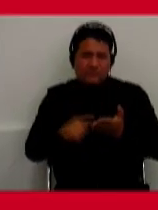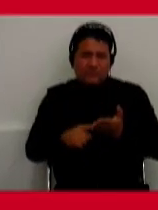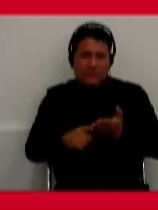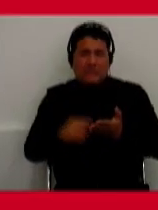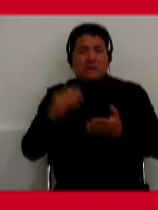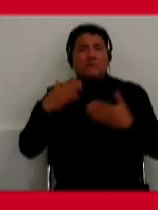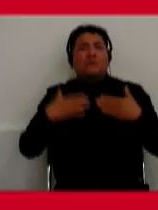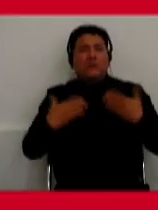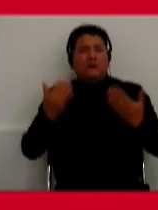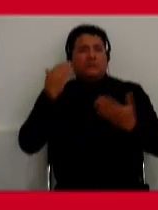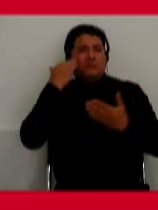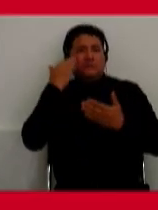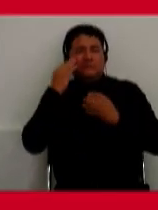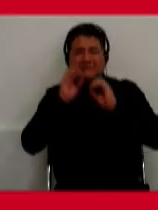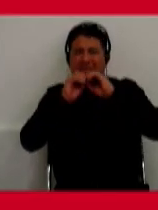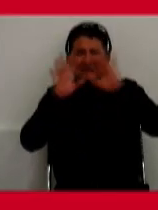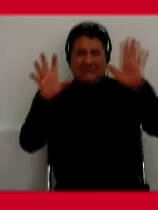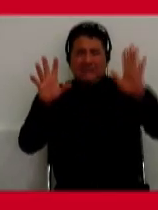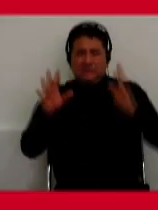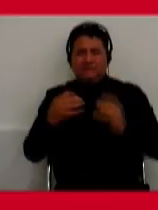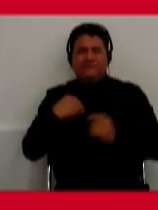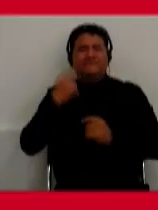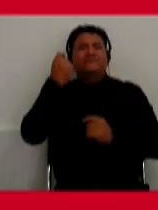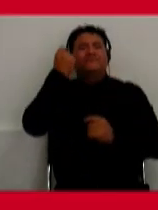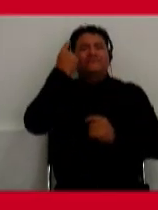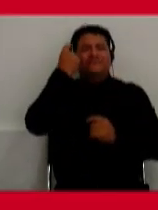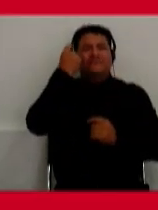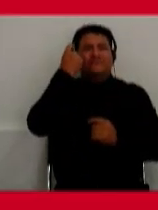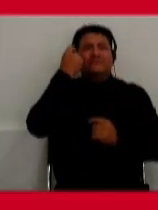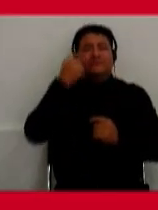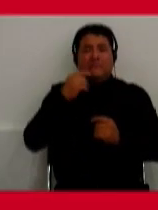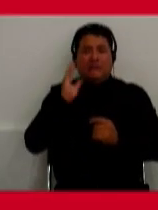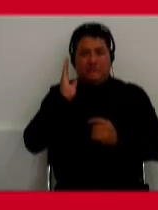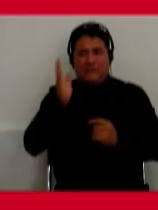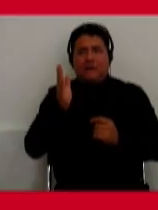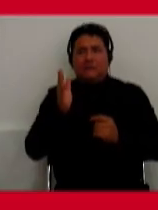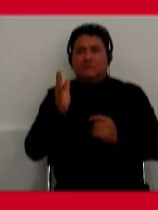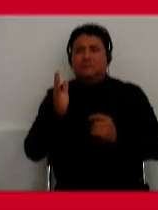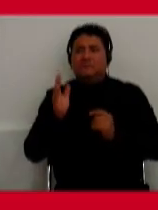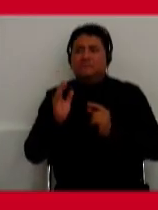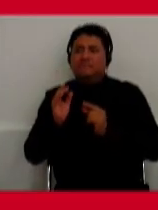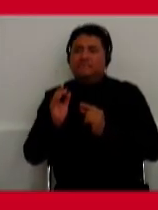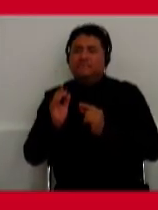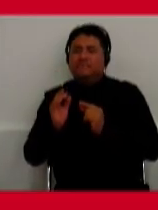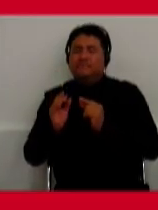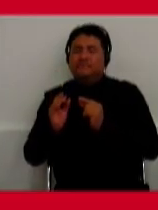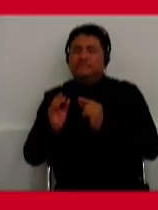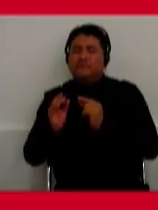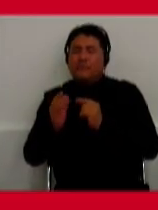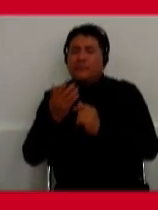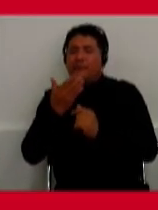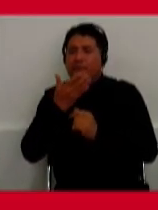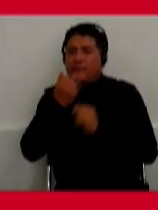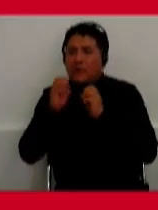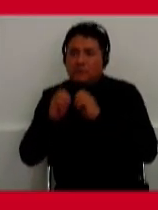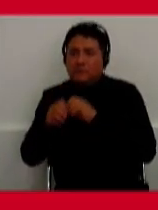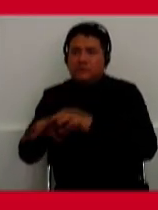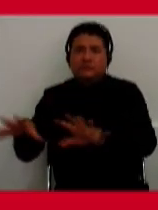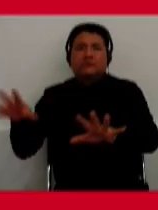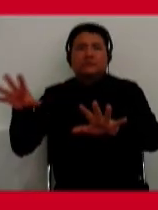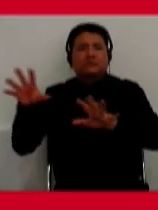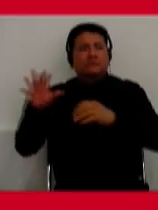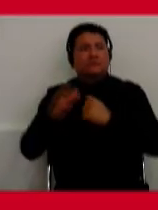operaciones claramente está consciente de que esto va a generar una mayor continuidad operativa en sus